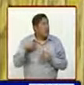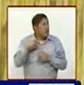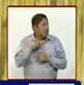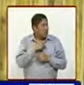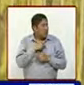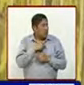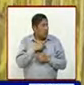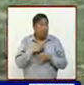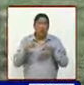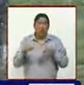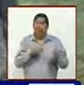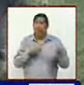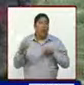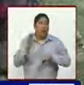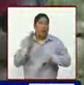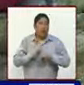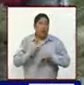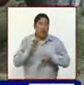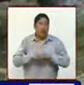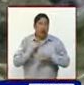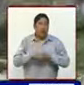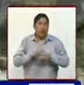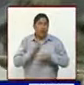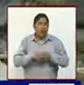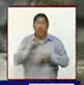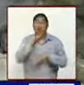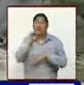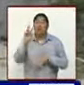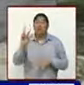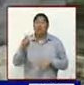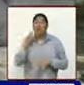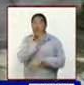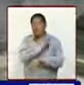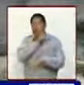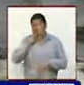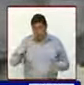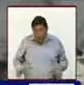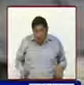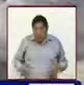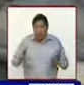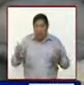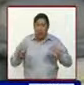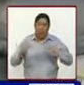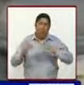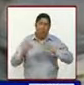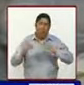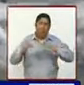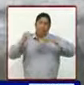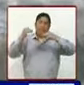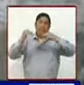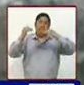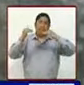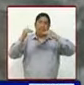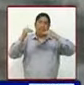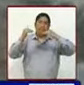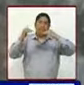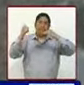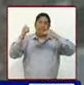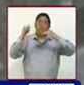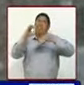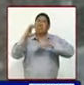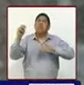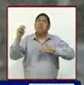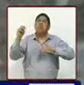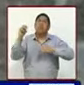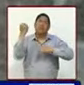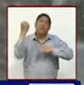nosotros vamos a hacer la recomendación al subalcalde de que tiene que elevar por lo menos unos 10 a 15 centímetros